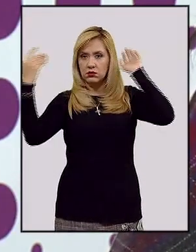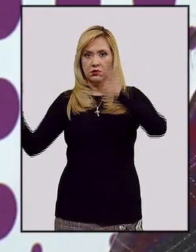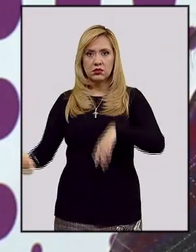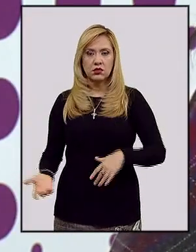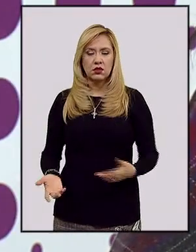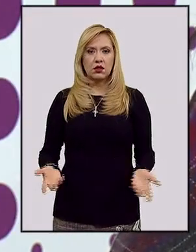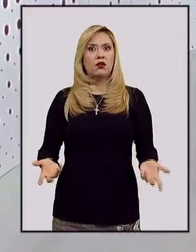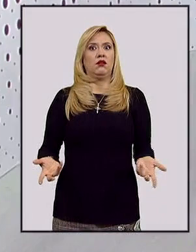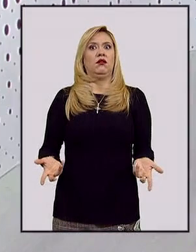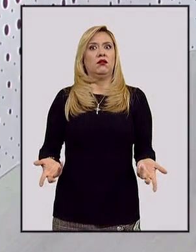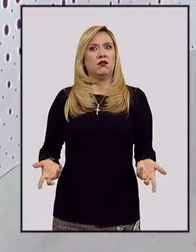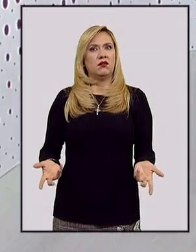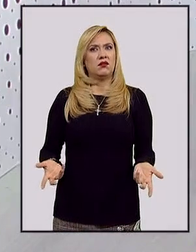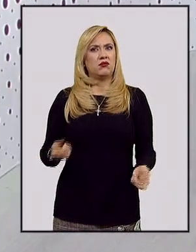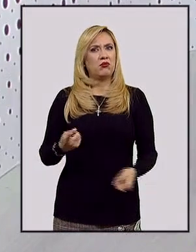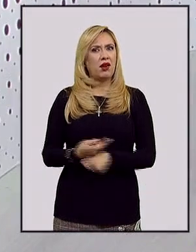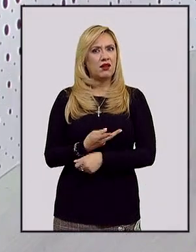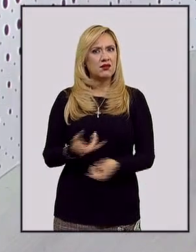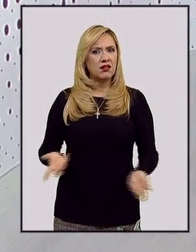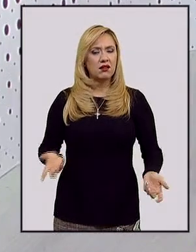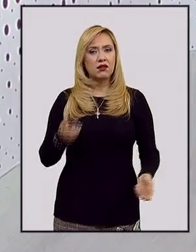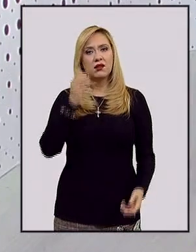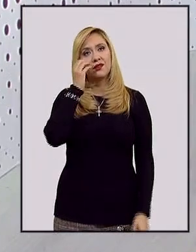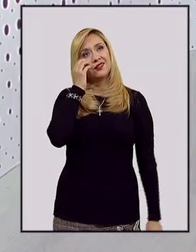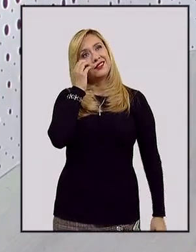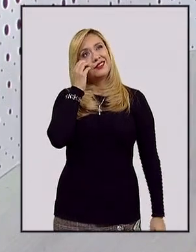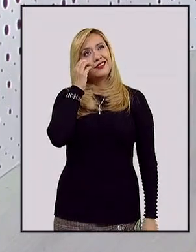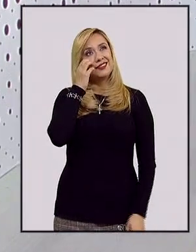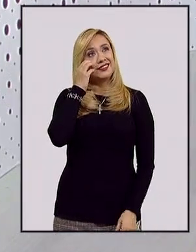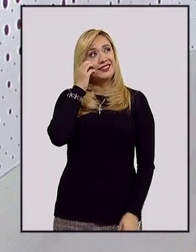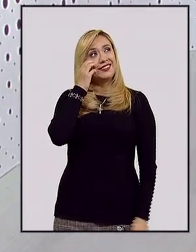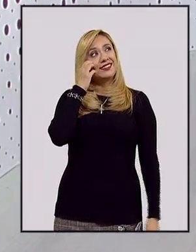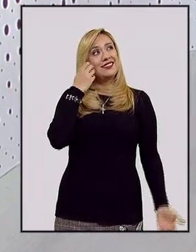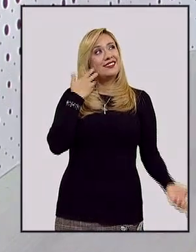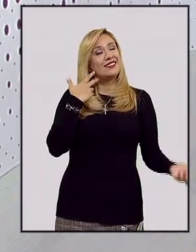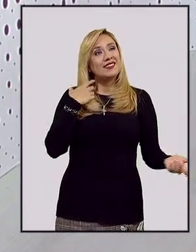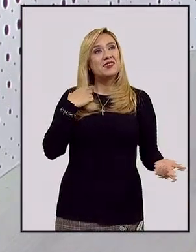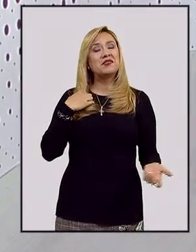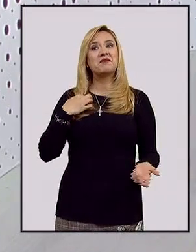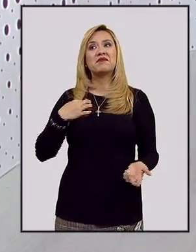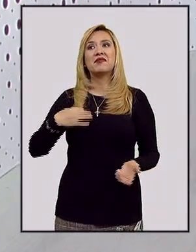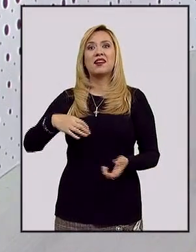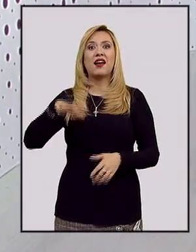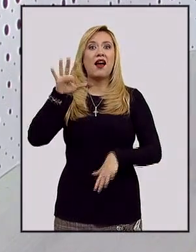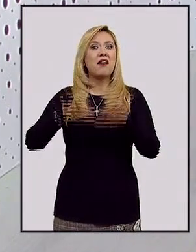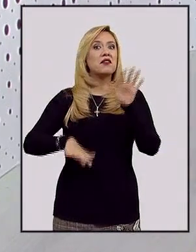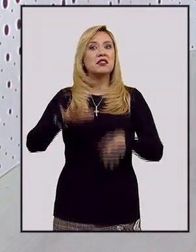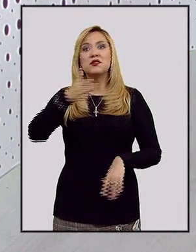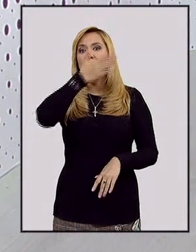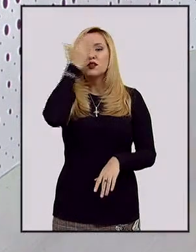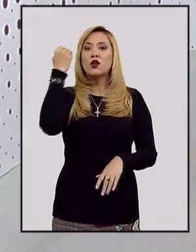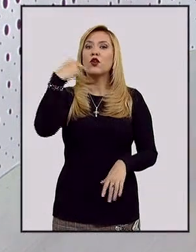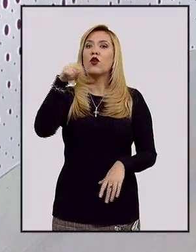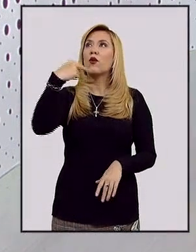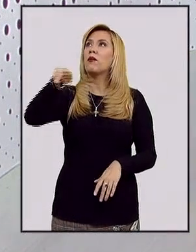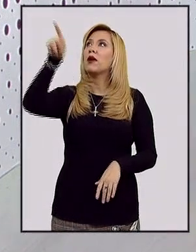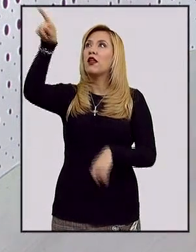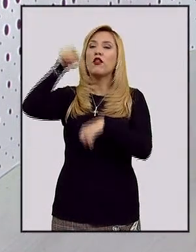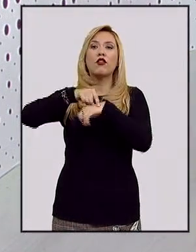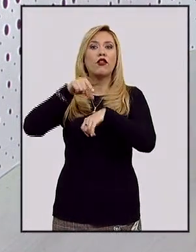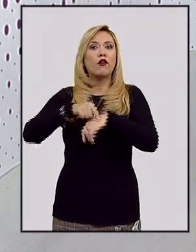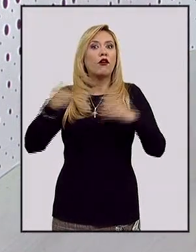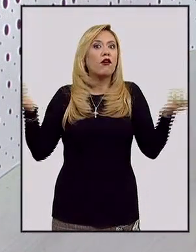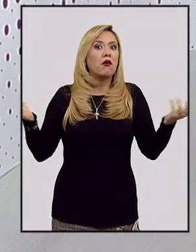Todavía tenemos... Y a duras penas si te enteras, se enteran del nombre de quien las está atendiendo. Sí. O sea, creo que ahí este